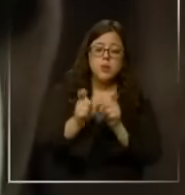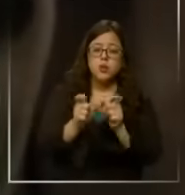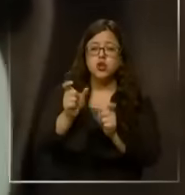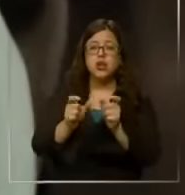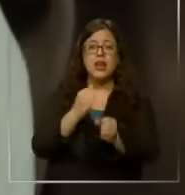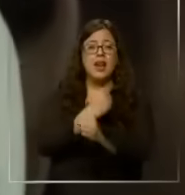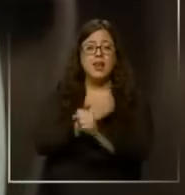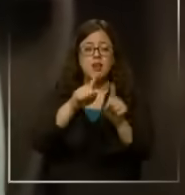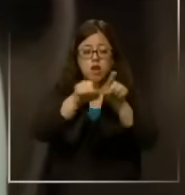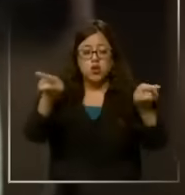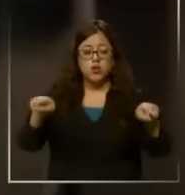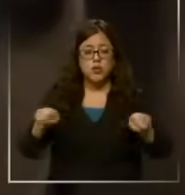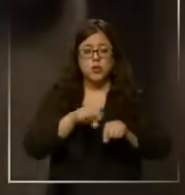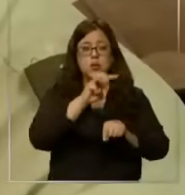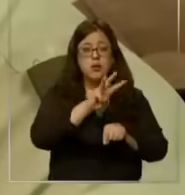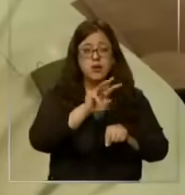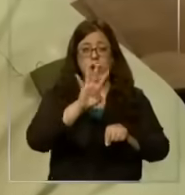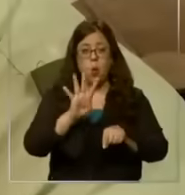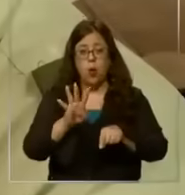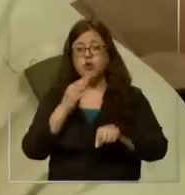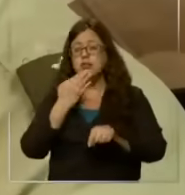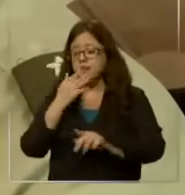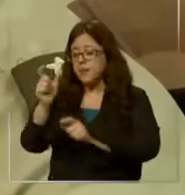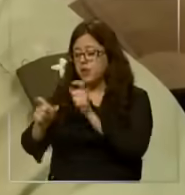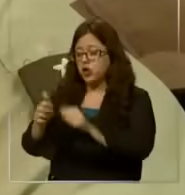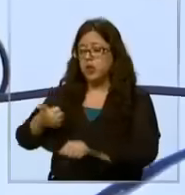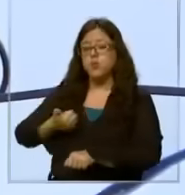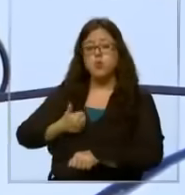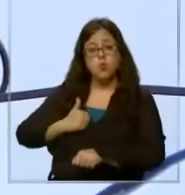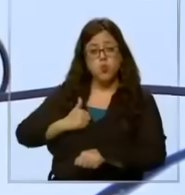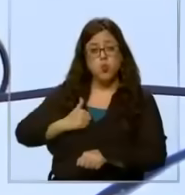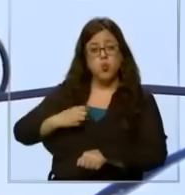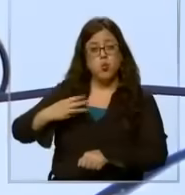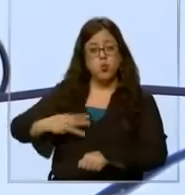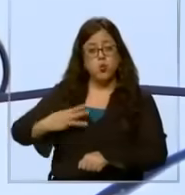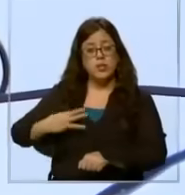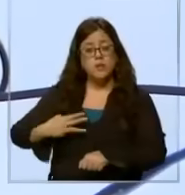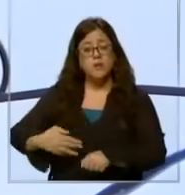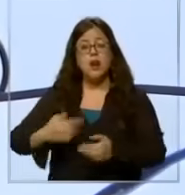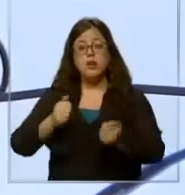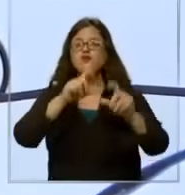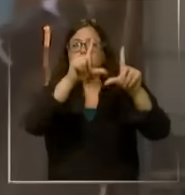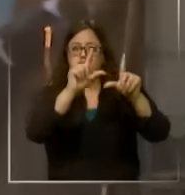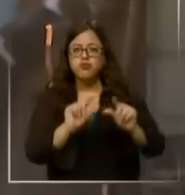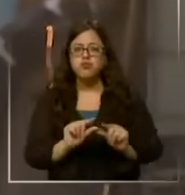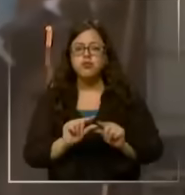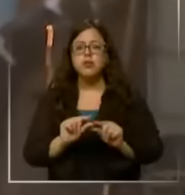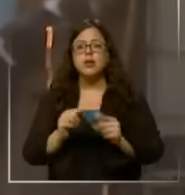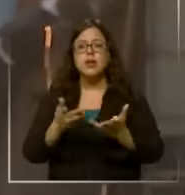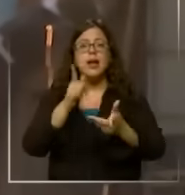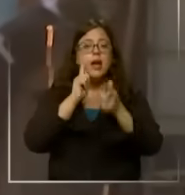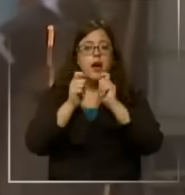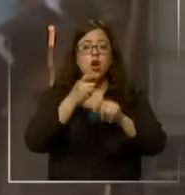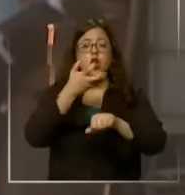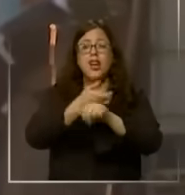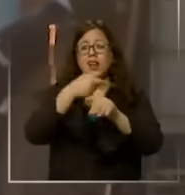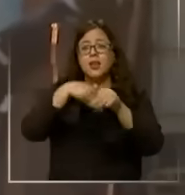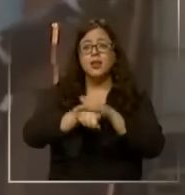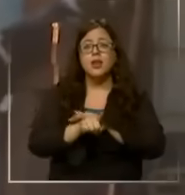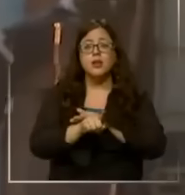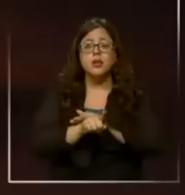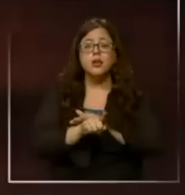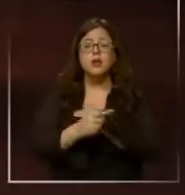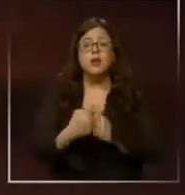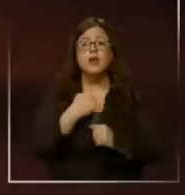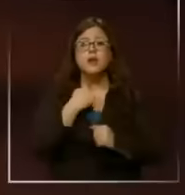34 comisaría con personal municipal. Obviamente eso ha disminuido. El peligro que existe en su interior no